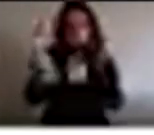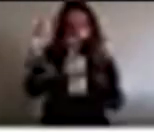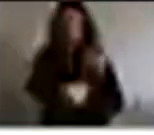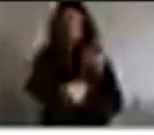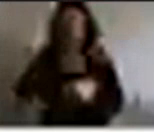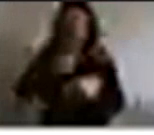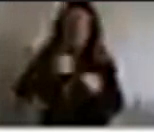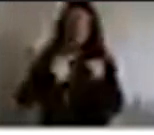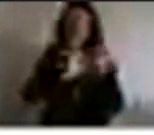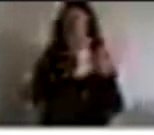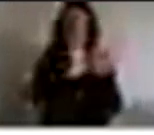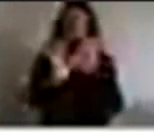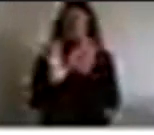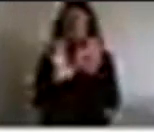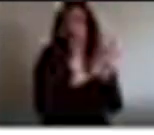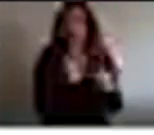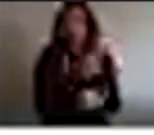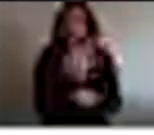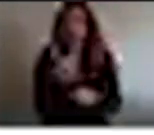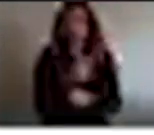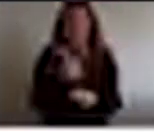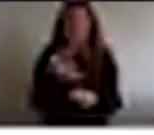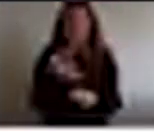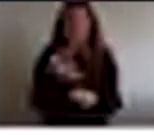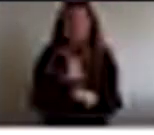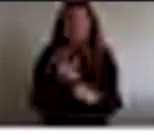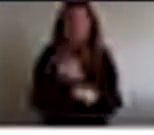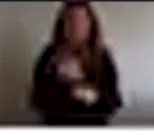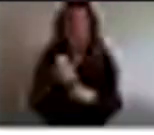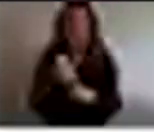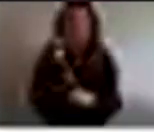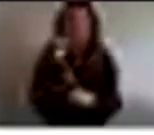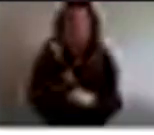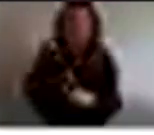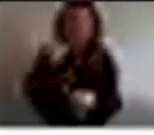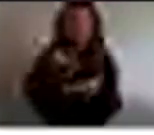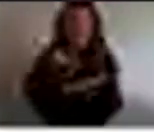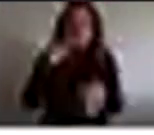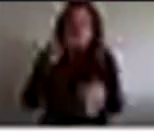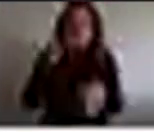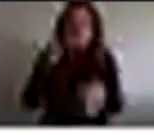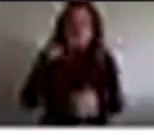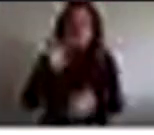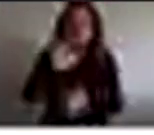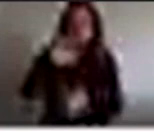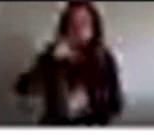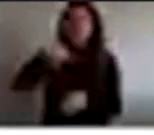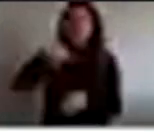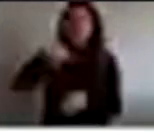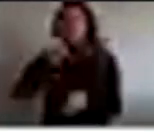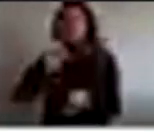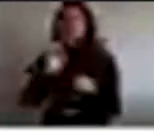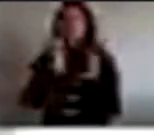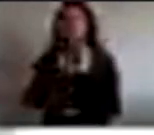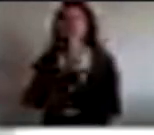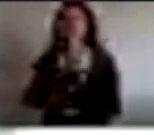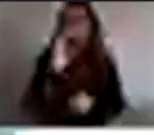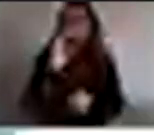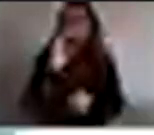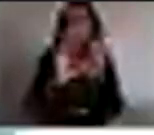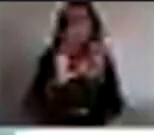dos, Alejandra, también, como señor subsecretario, y también agradecer a Claudia por la lengua de señas.